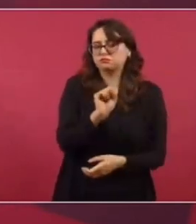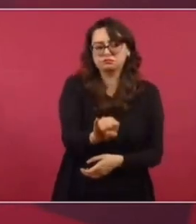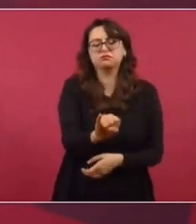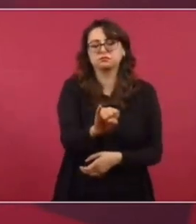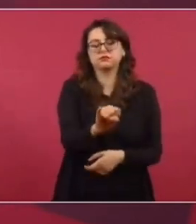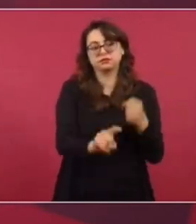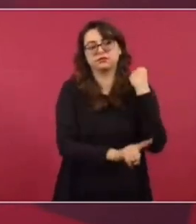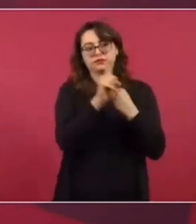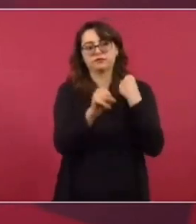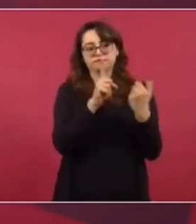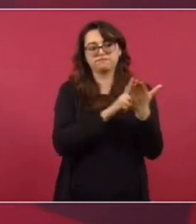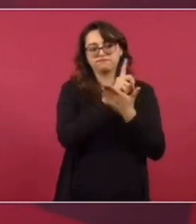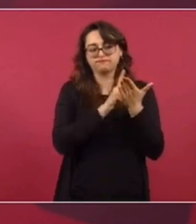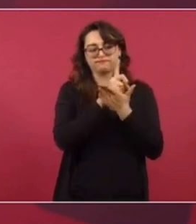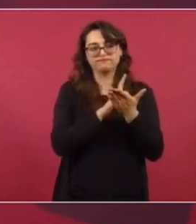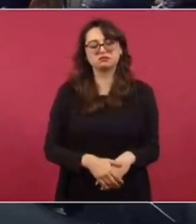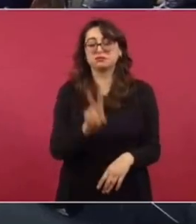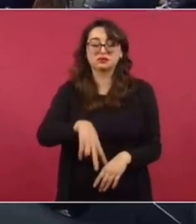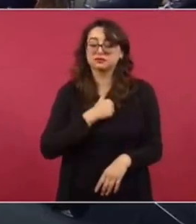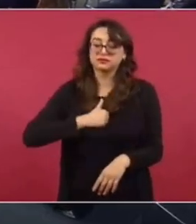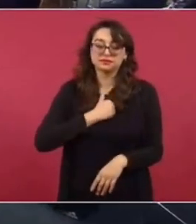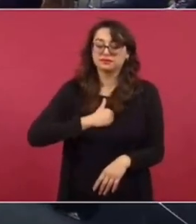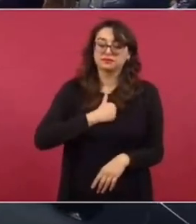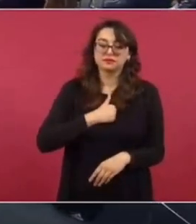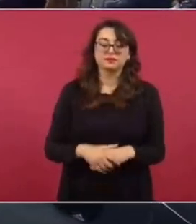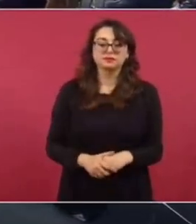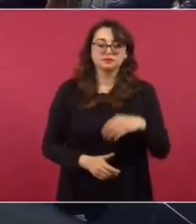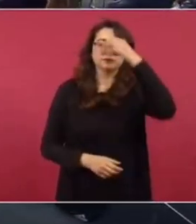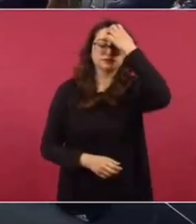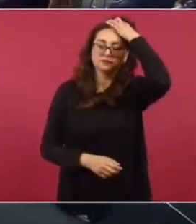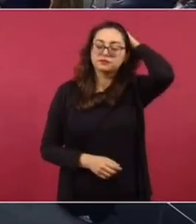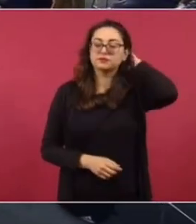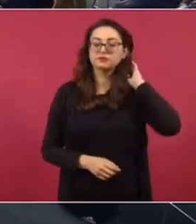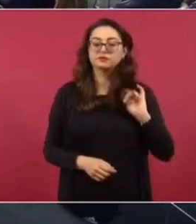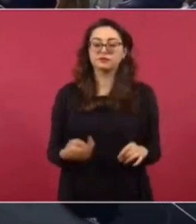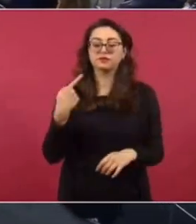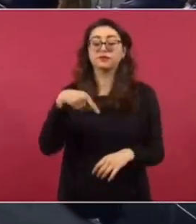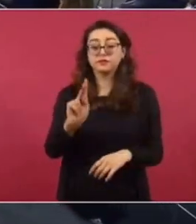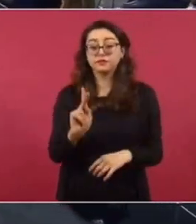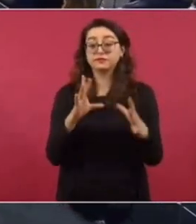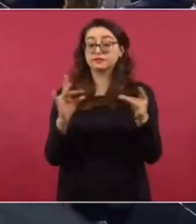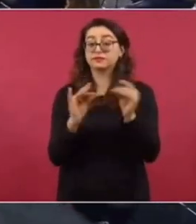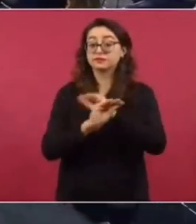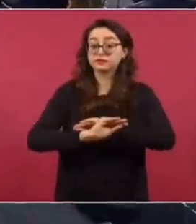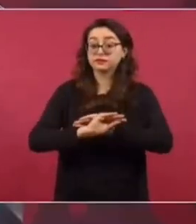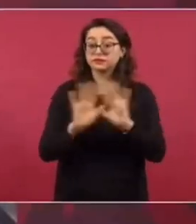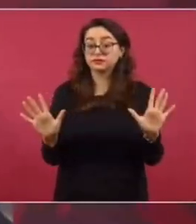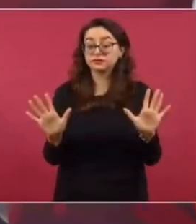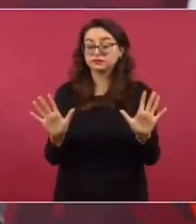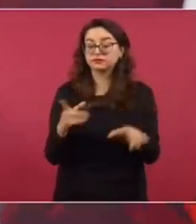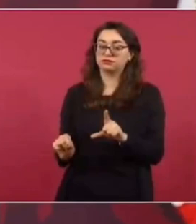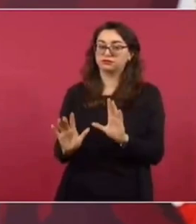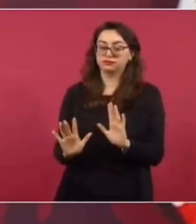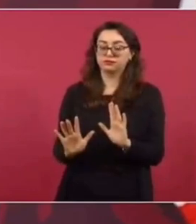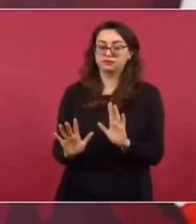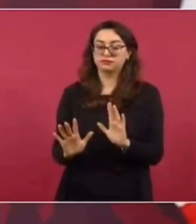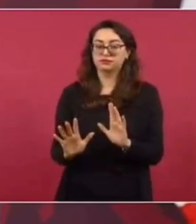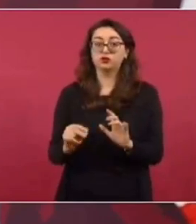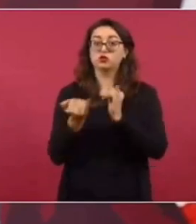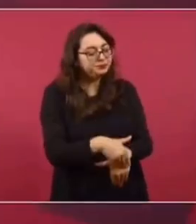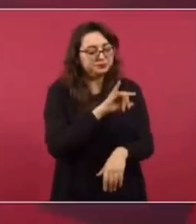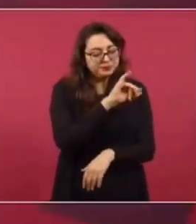grave problema del consumo de droga en Estados Unidos. Pero que no se malinterprete, o sea, ya no es el tiempo de